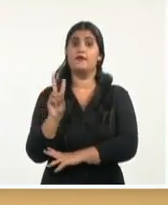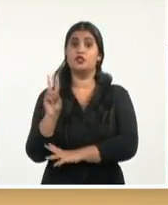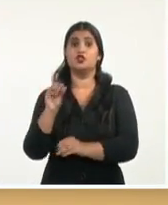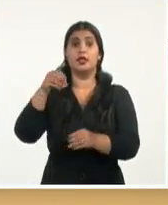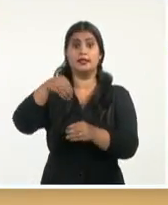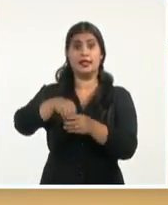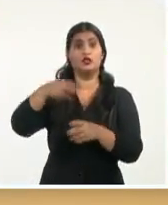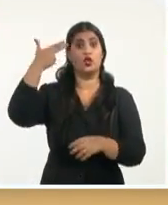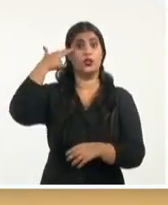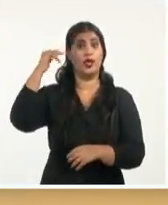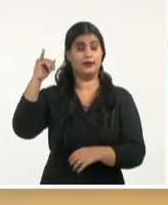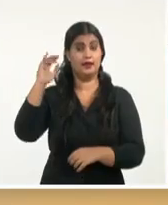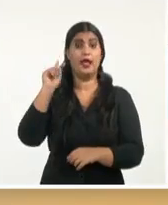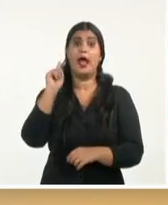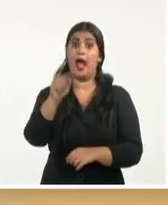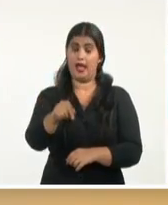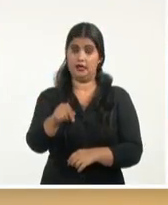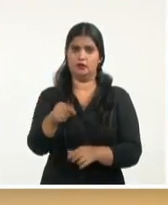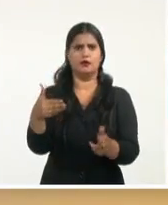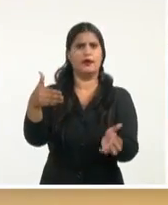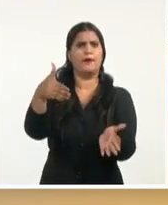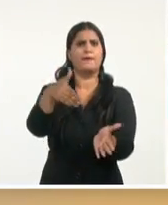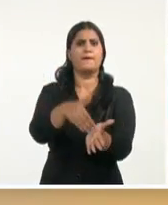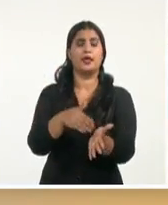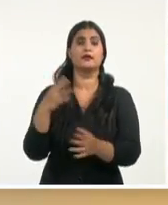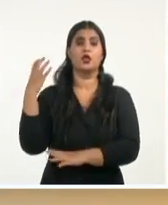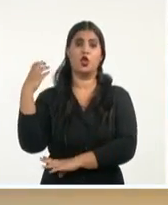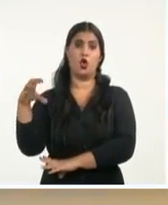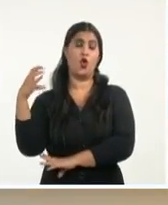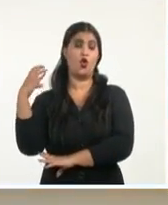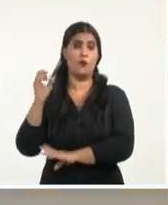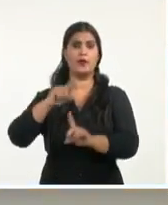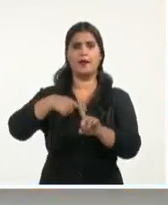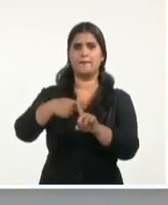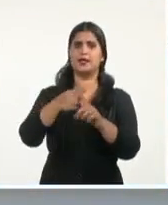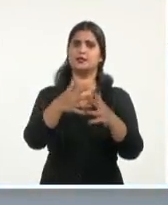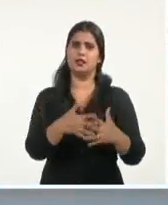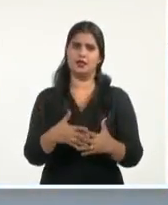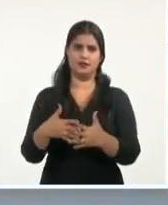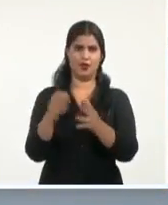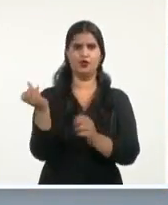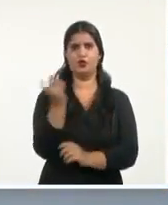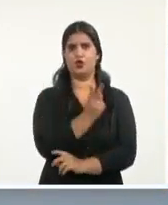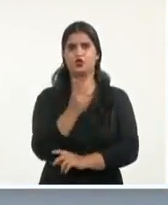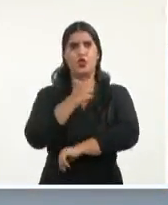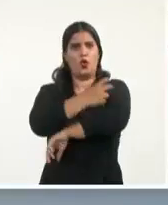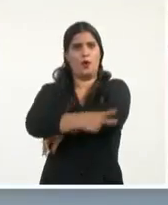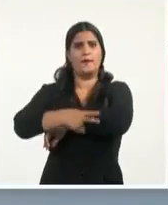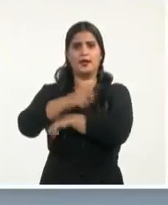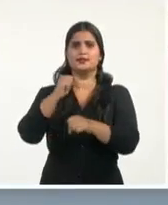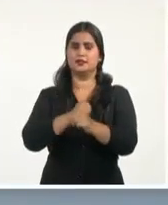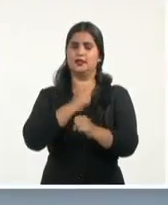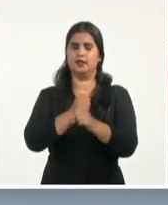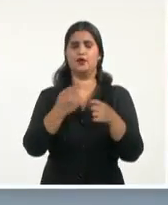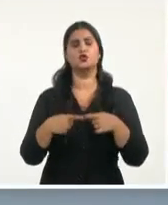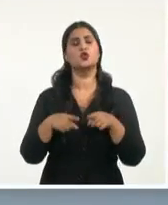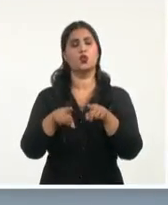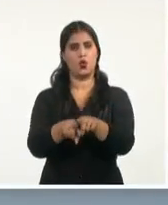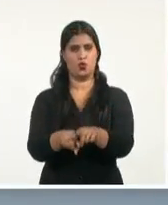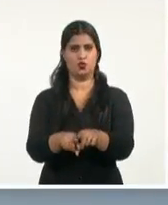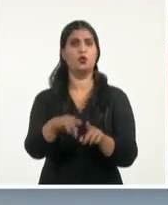estado involucrada tanto las fuerzas militares regulares como fuerzas, digamos, paramilitares